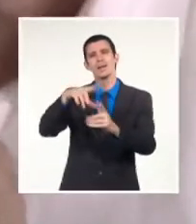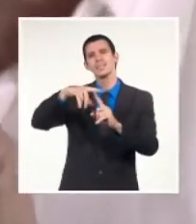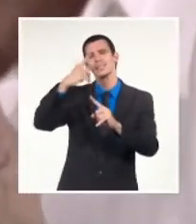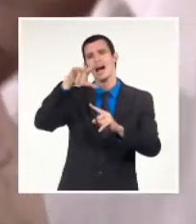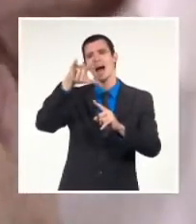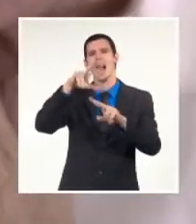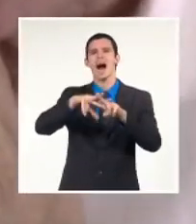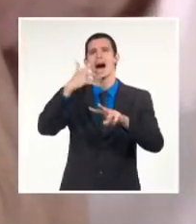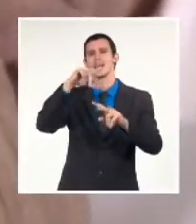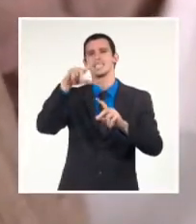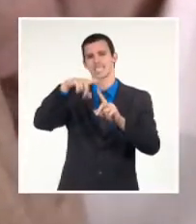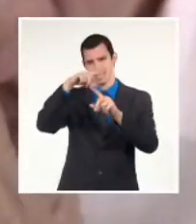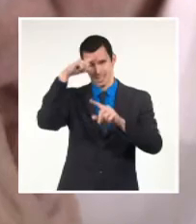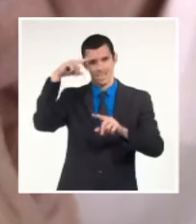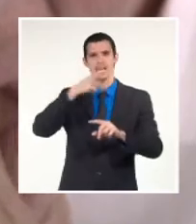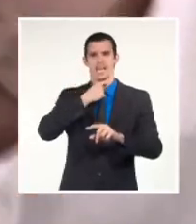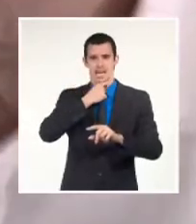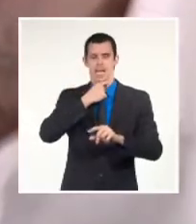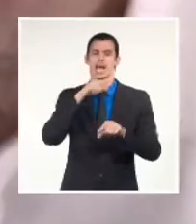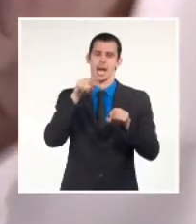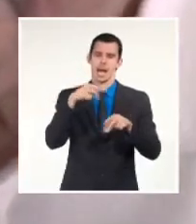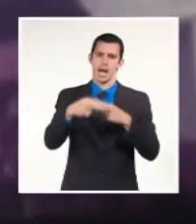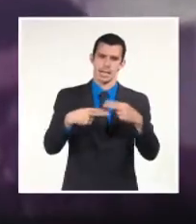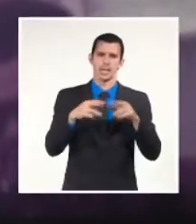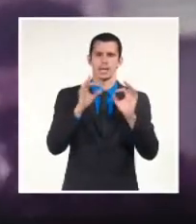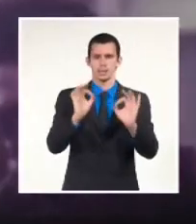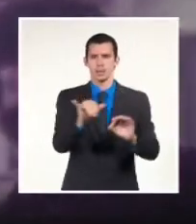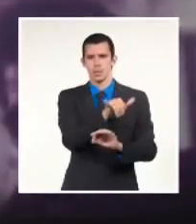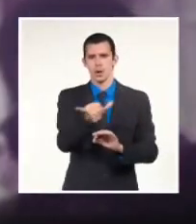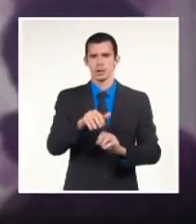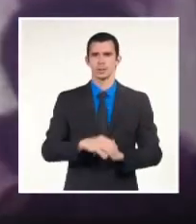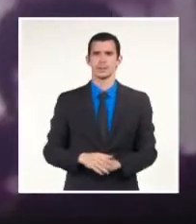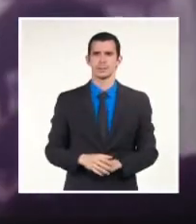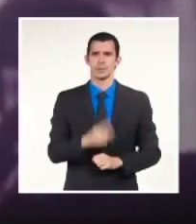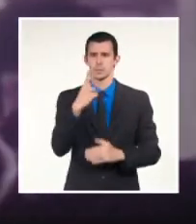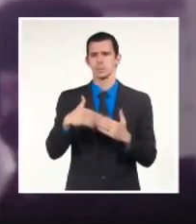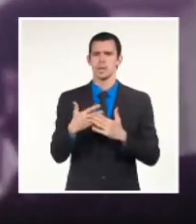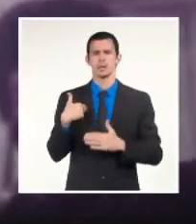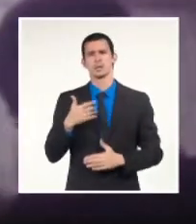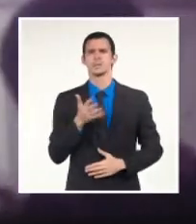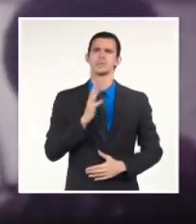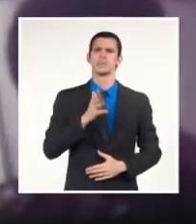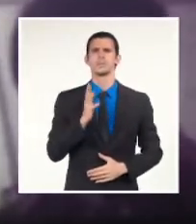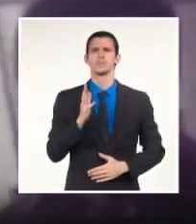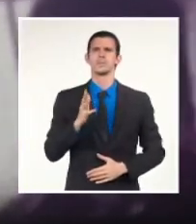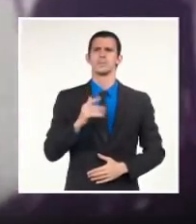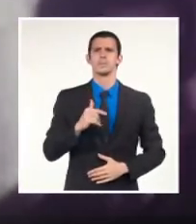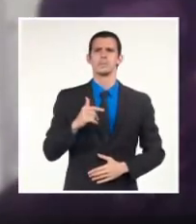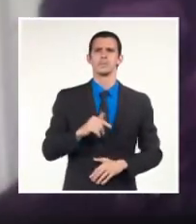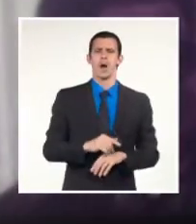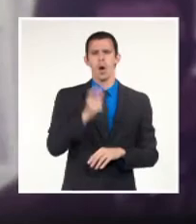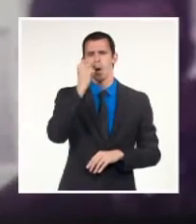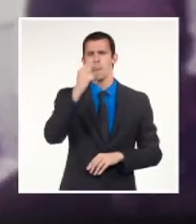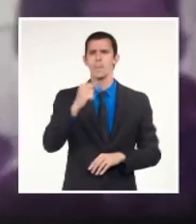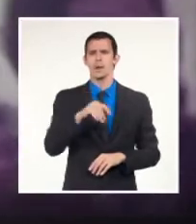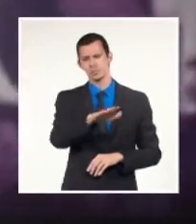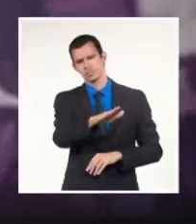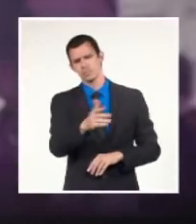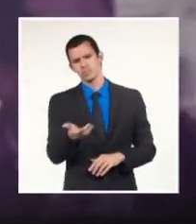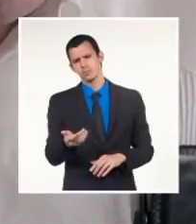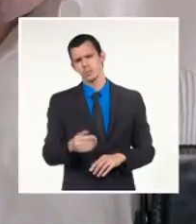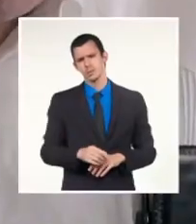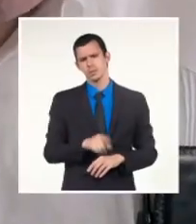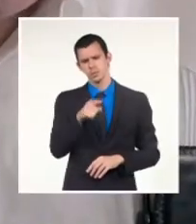me para un tipo de los blancos y me dice que yo me llevaba muy bien con los negros, los